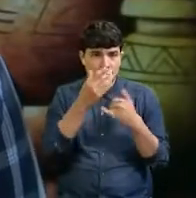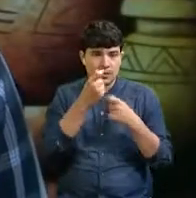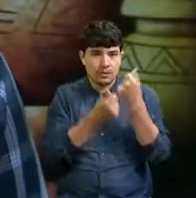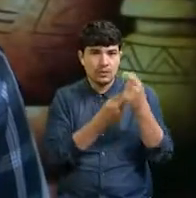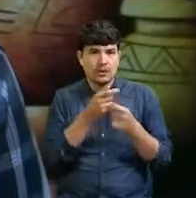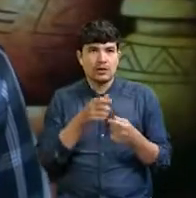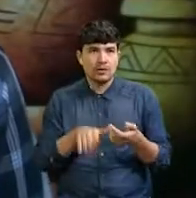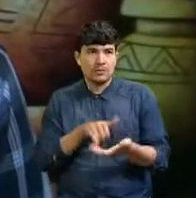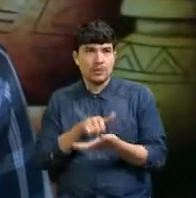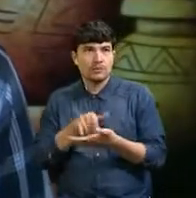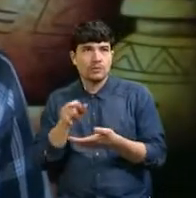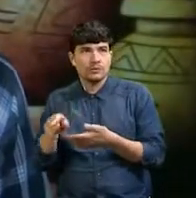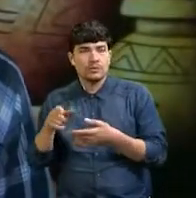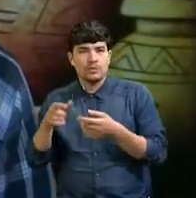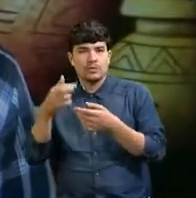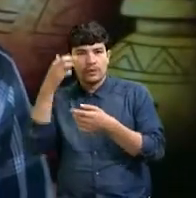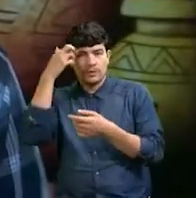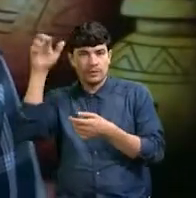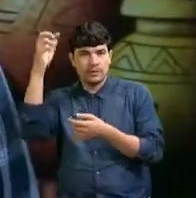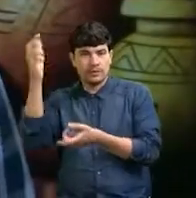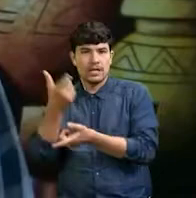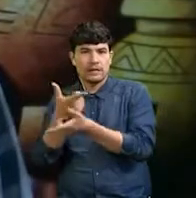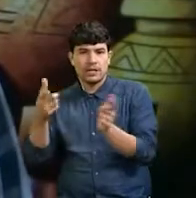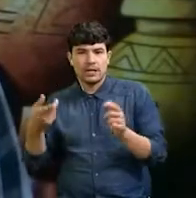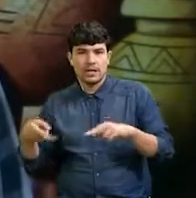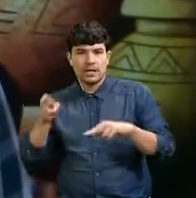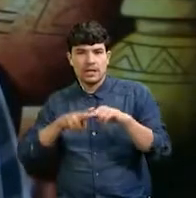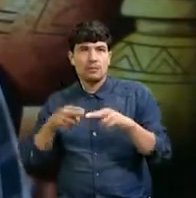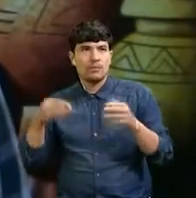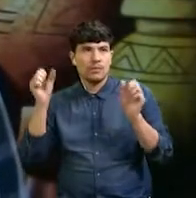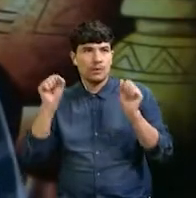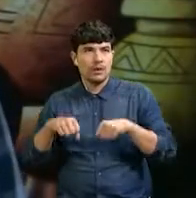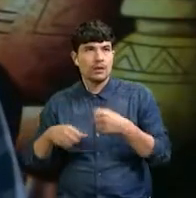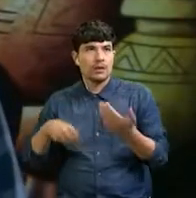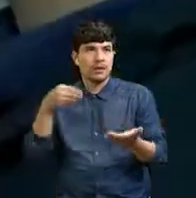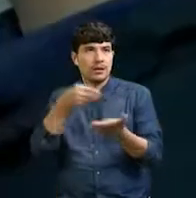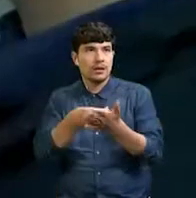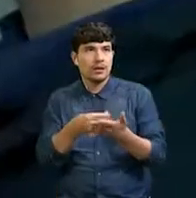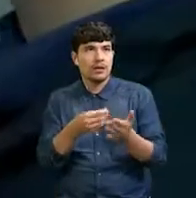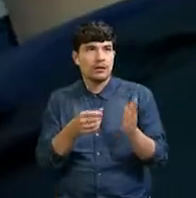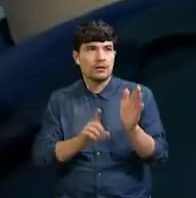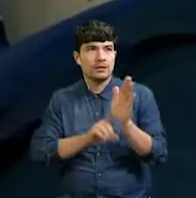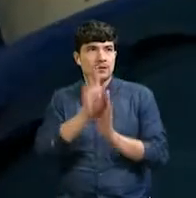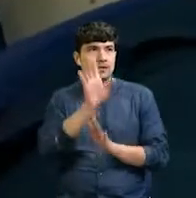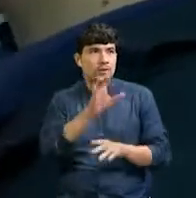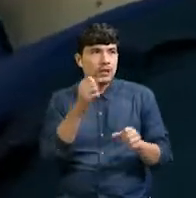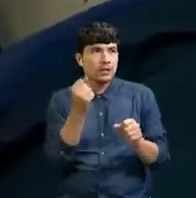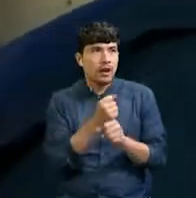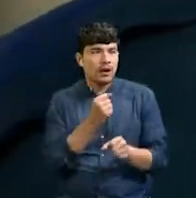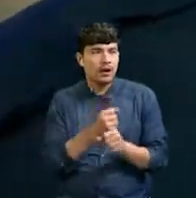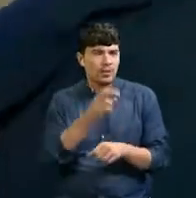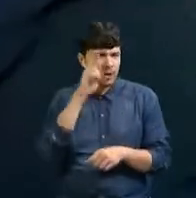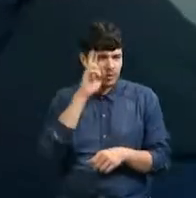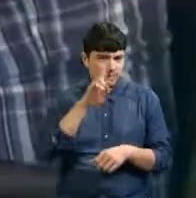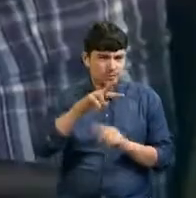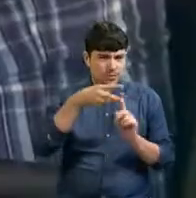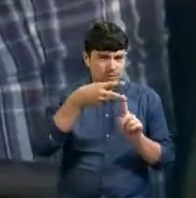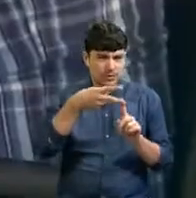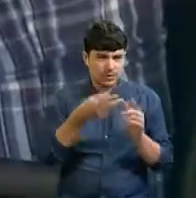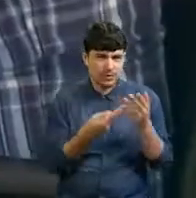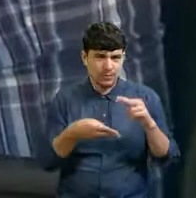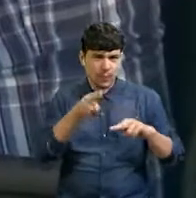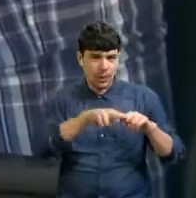pagar por profesiones liberales un impuesto para poder ejercer y desarrollar su profesión con este ya serían dos impuestos